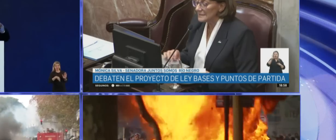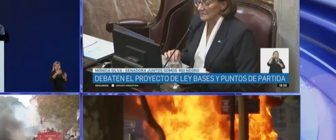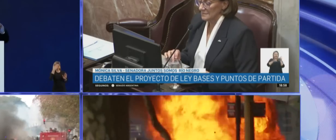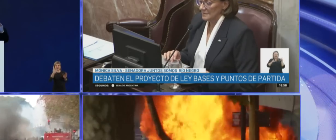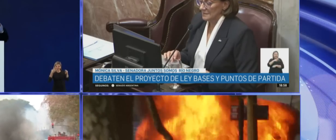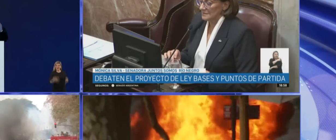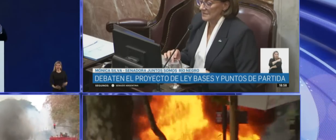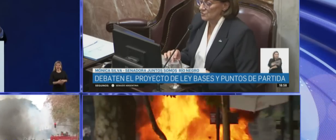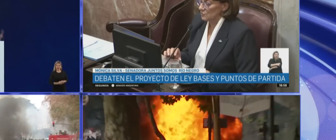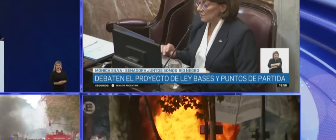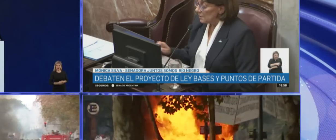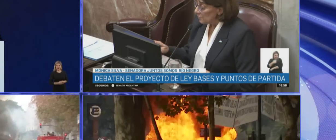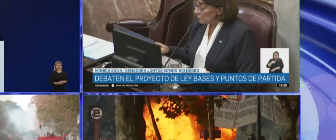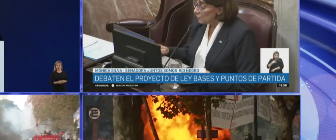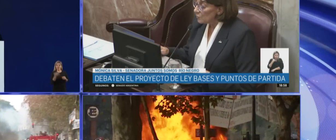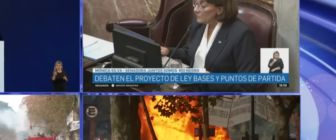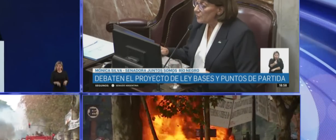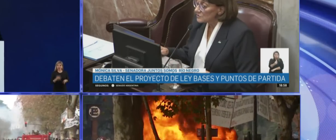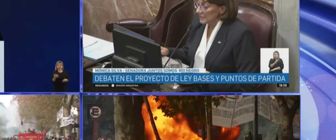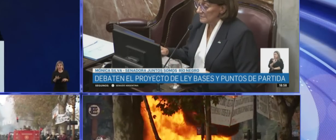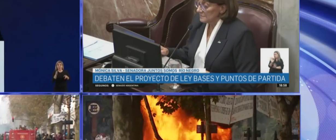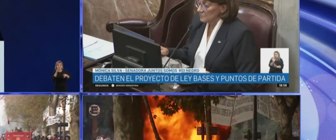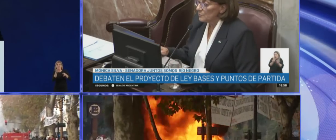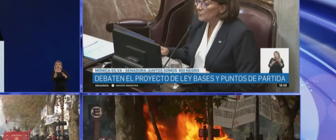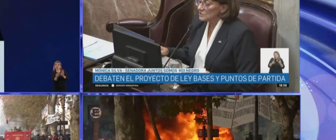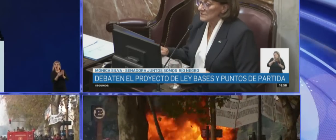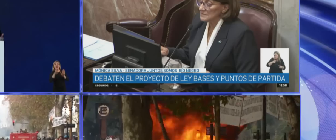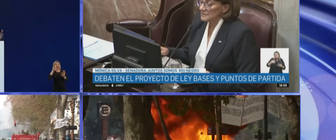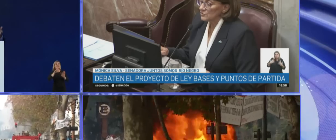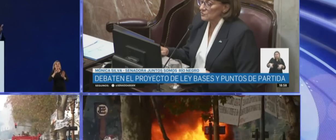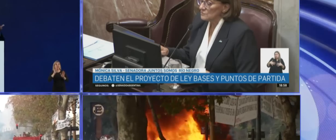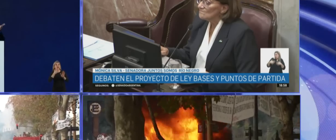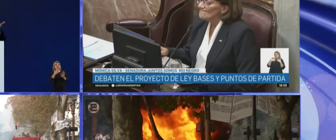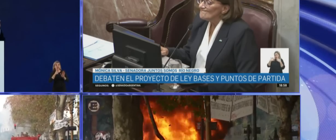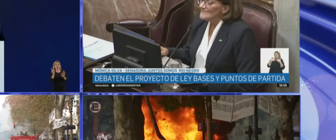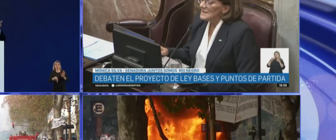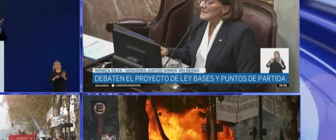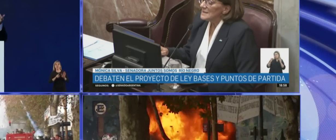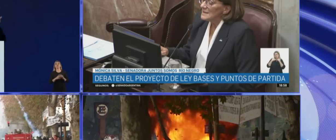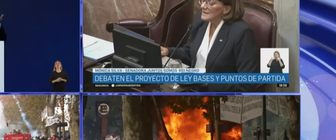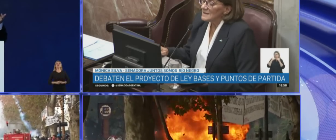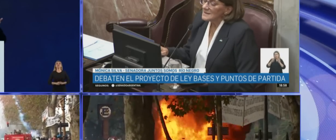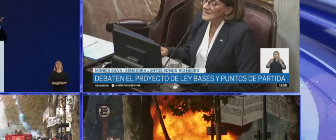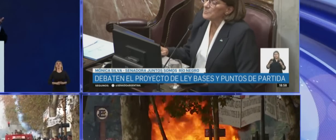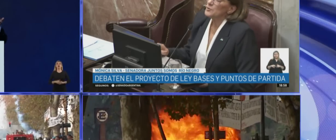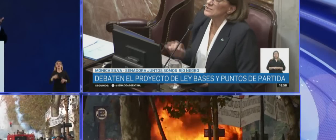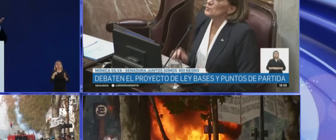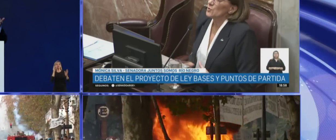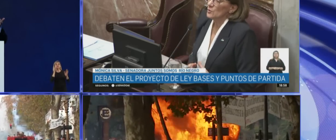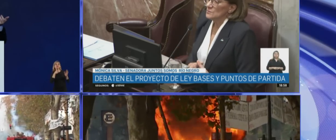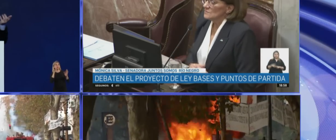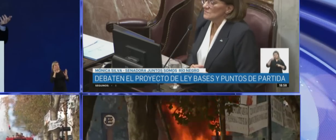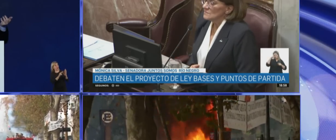un contexto donde estamos recomponiendo precios relativos. Por lo tanto, digamos, cuando uno quiere mirar la